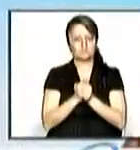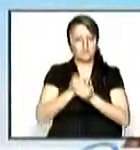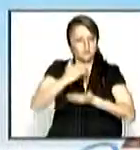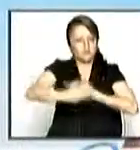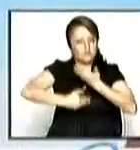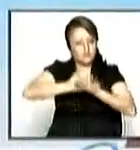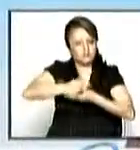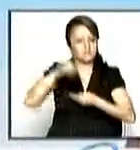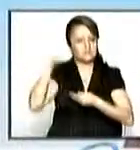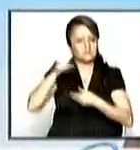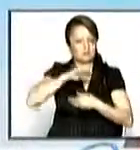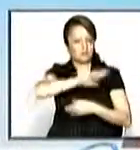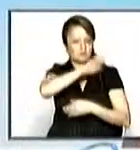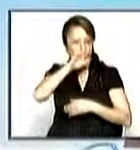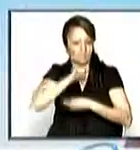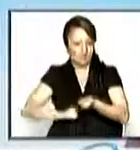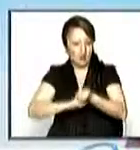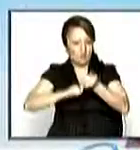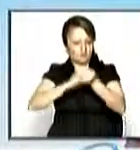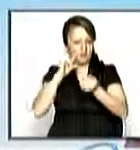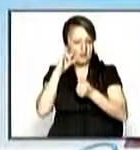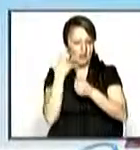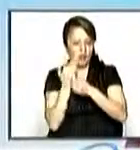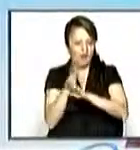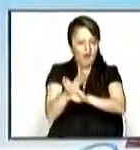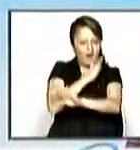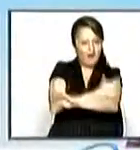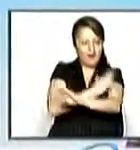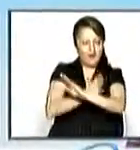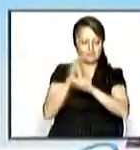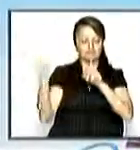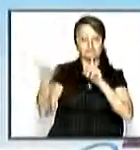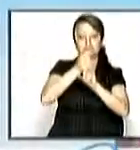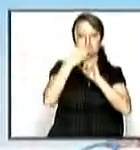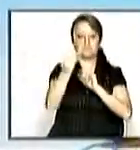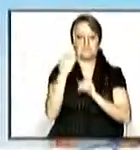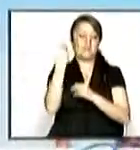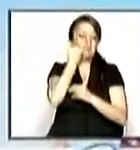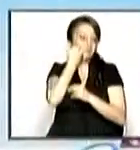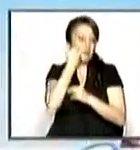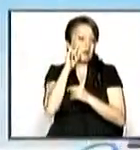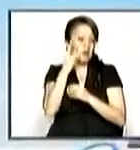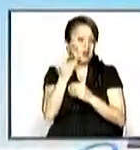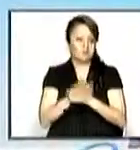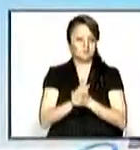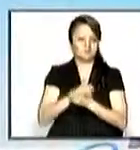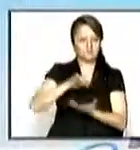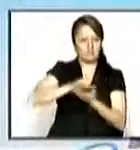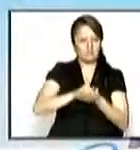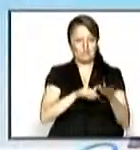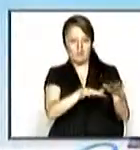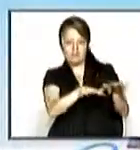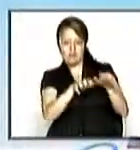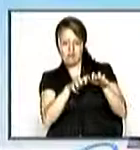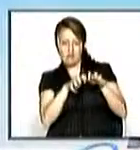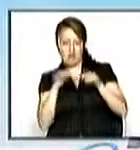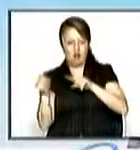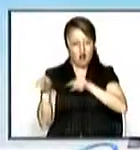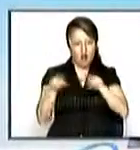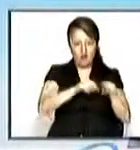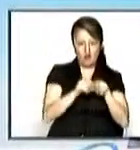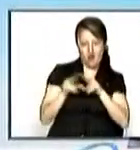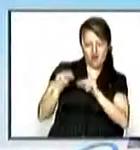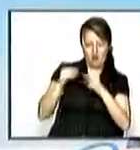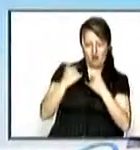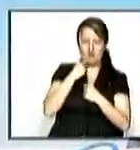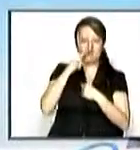nosotros necesitamos como apoyo diagnóstico y de pronto liberarnos un poco de ese egoísmo médico para entender que una